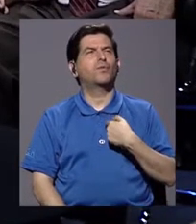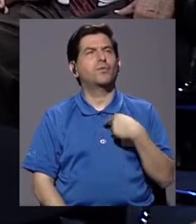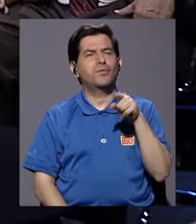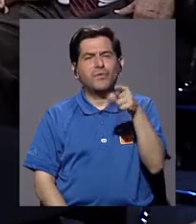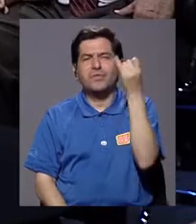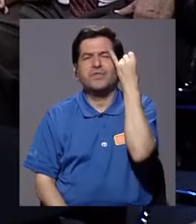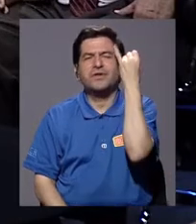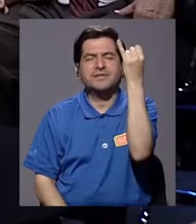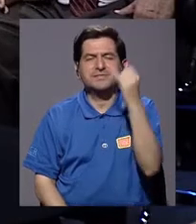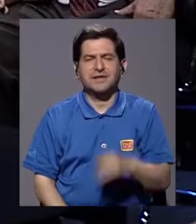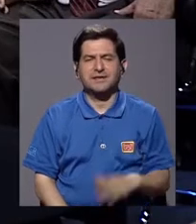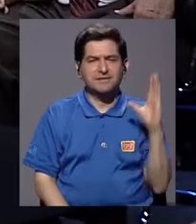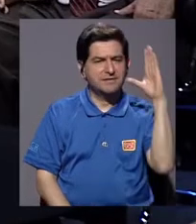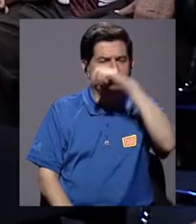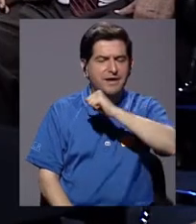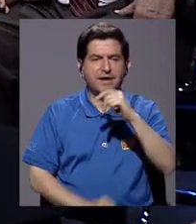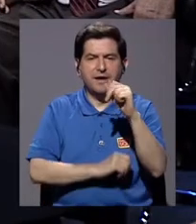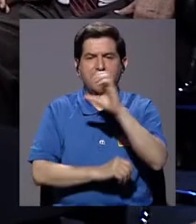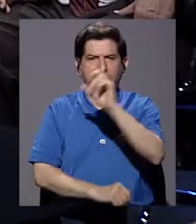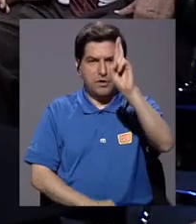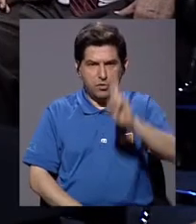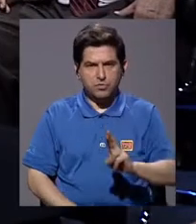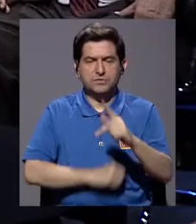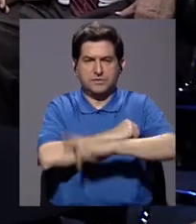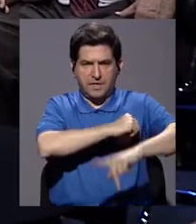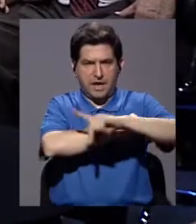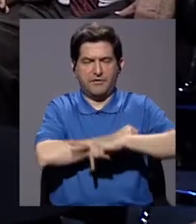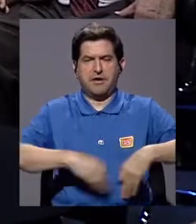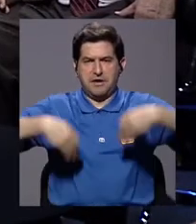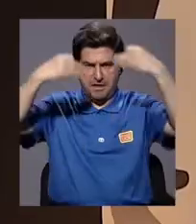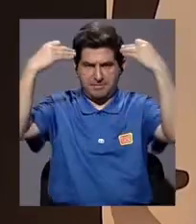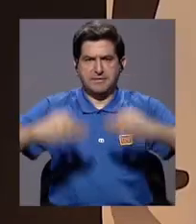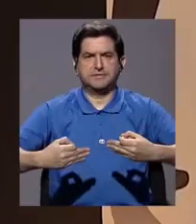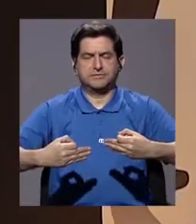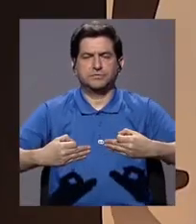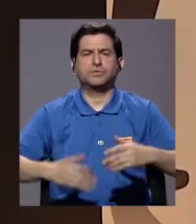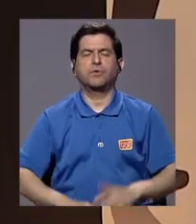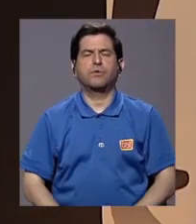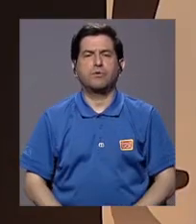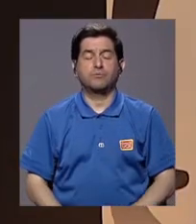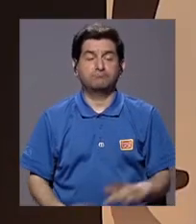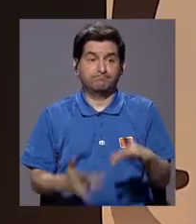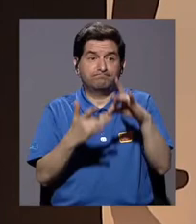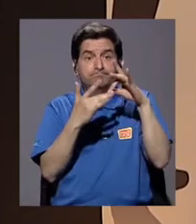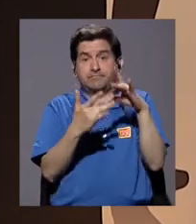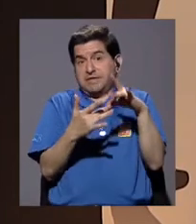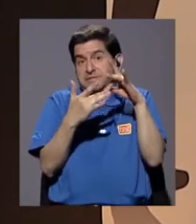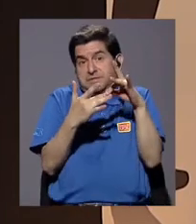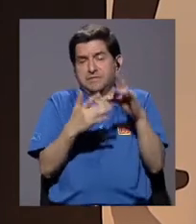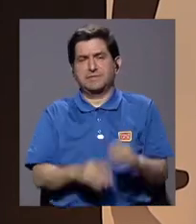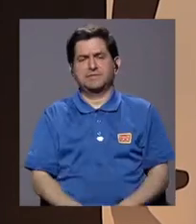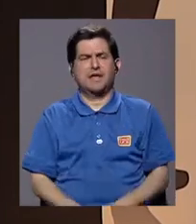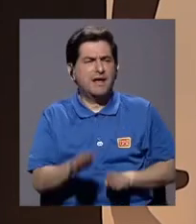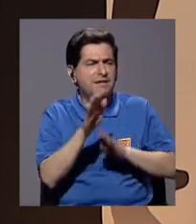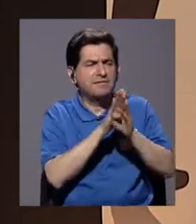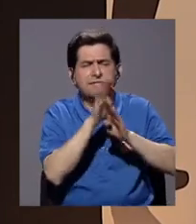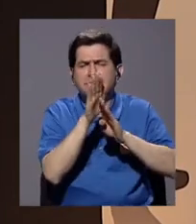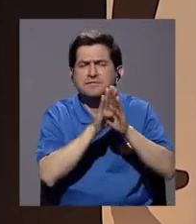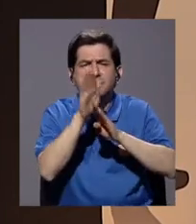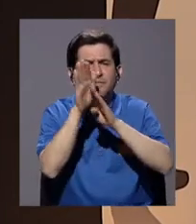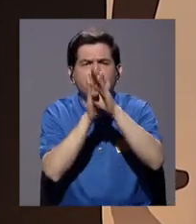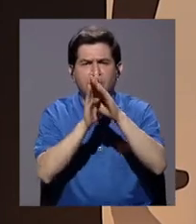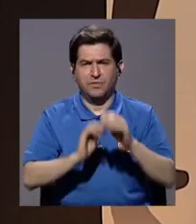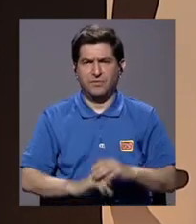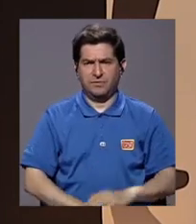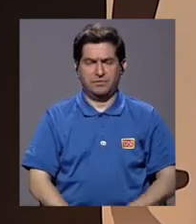que uno puede deducir de esto es que Costa Rica es un país que ha decidido de forma muy particular cómo se